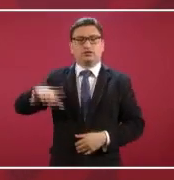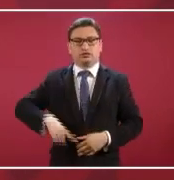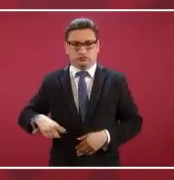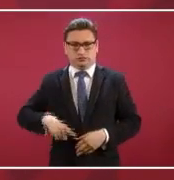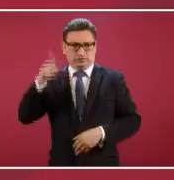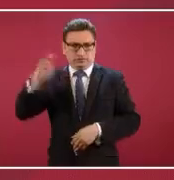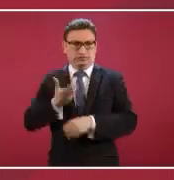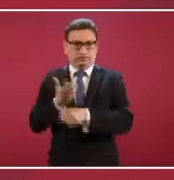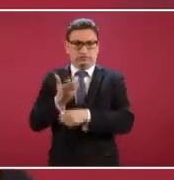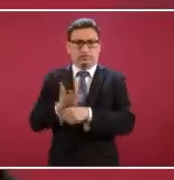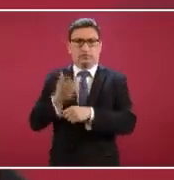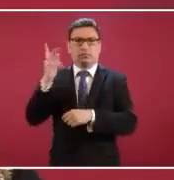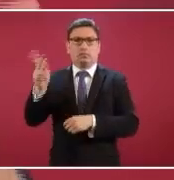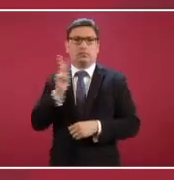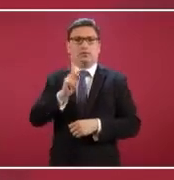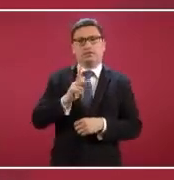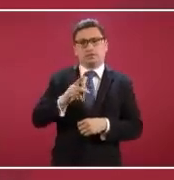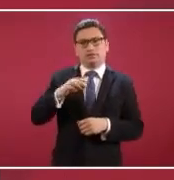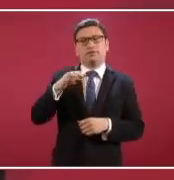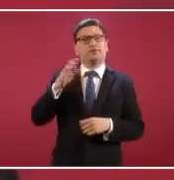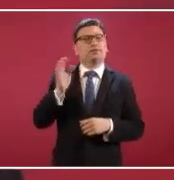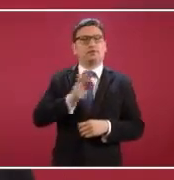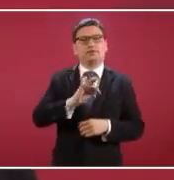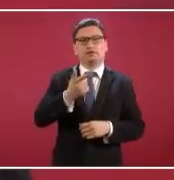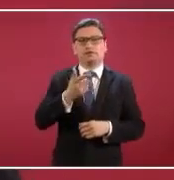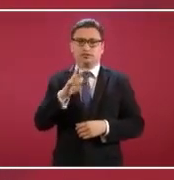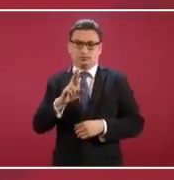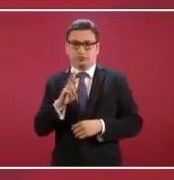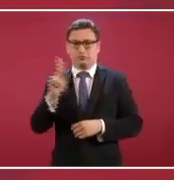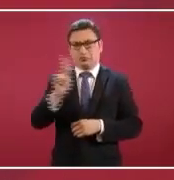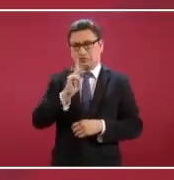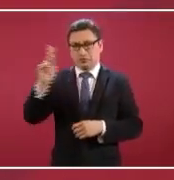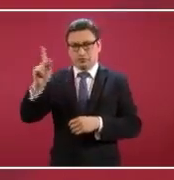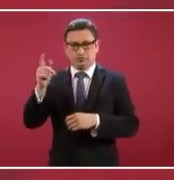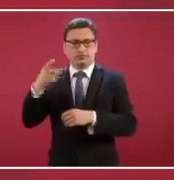Unidos, equivalente al fiscal general de la República en los Estados Unidos,